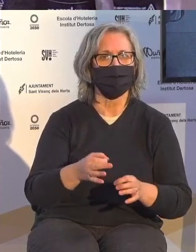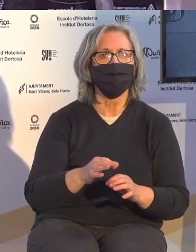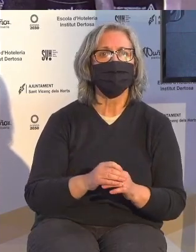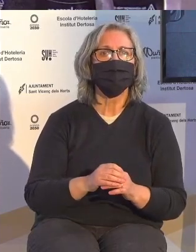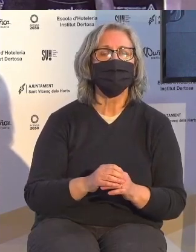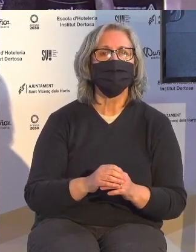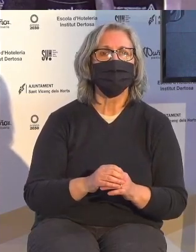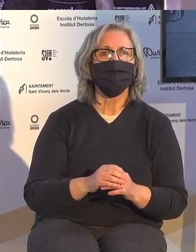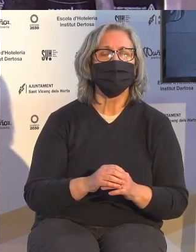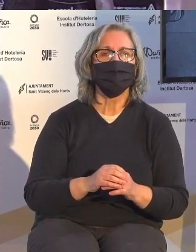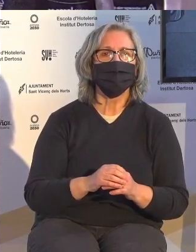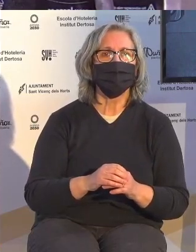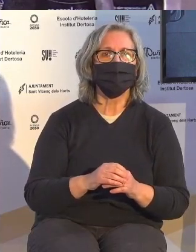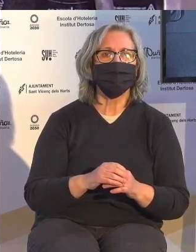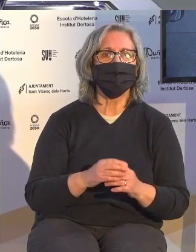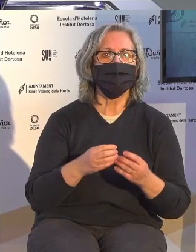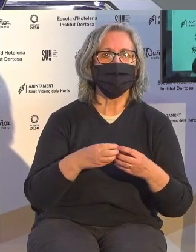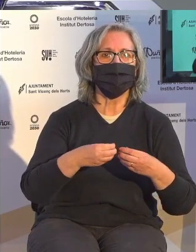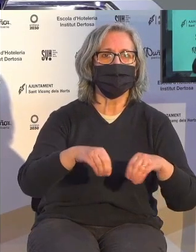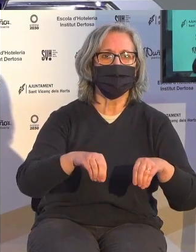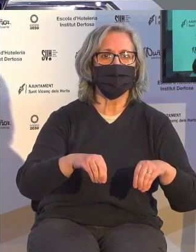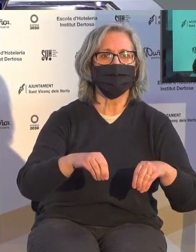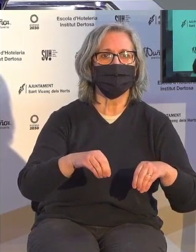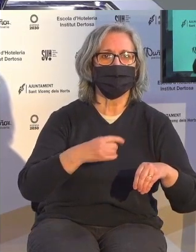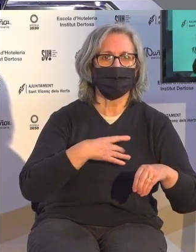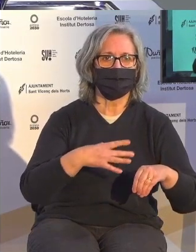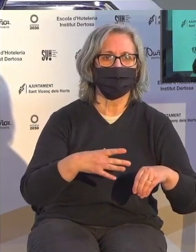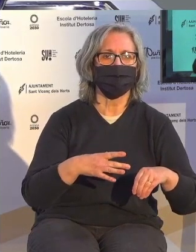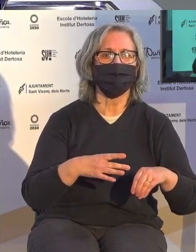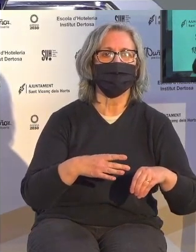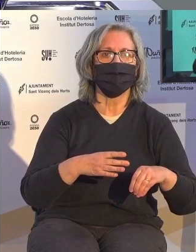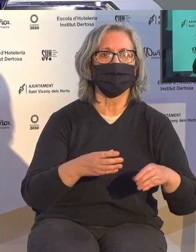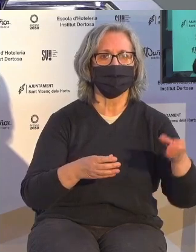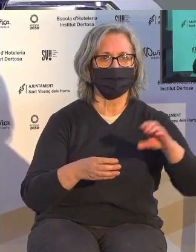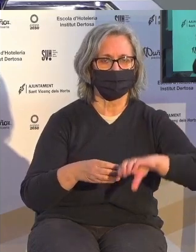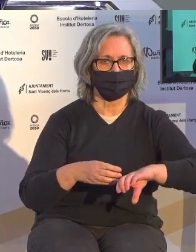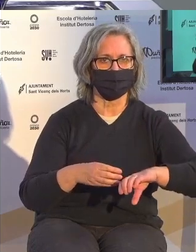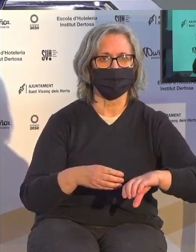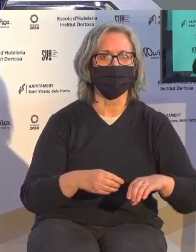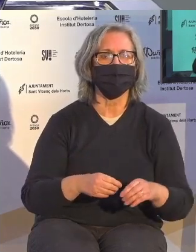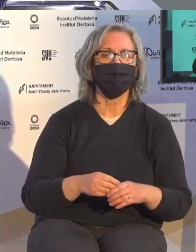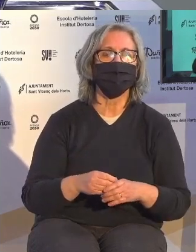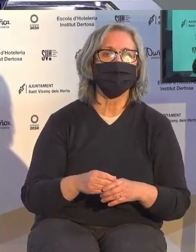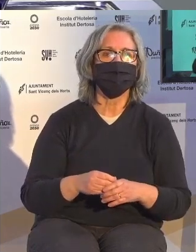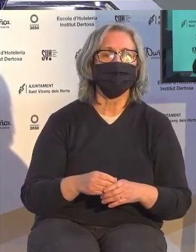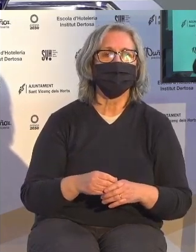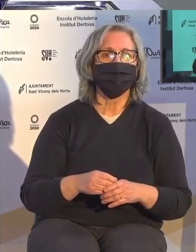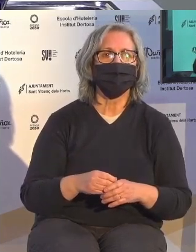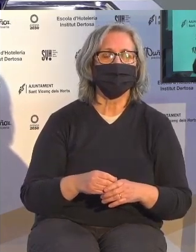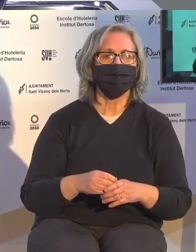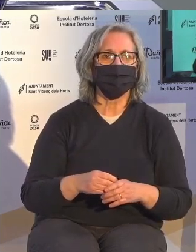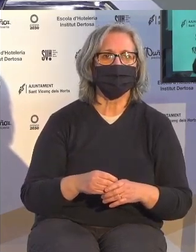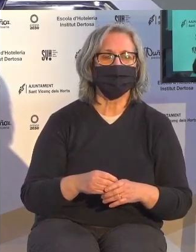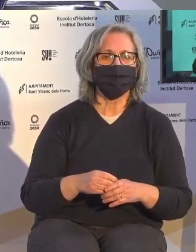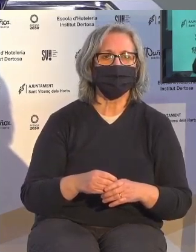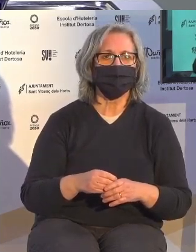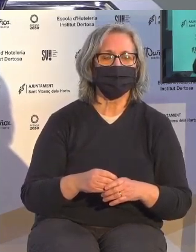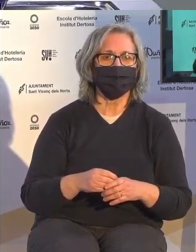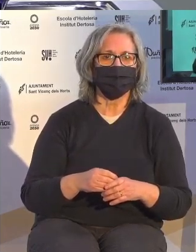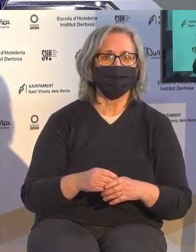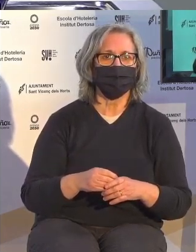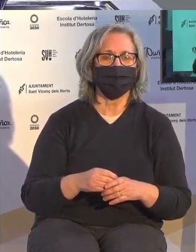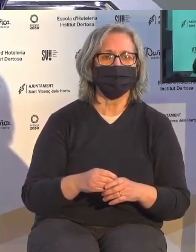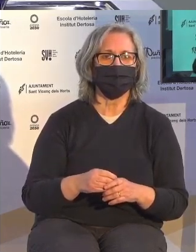pero las claras tienen que estar en el estado perfecto para que se quede bien voy a mostrar de mostrar exactamente para los ustedes